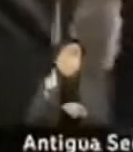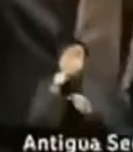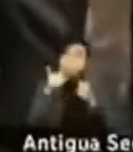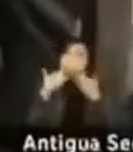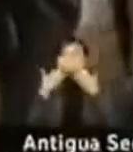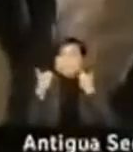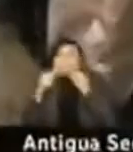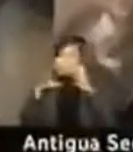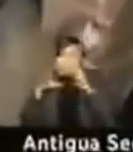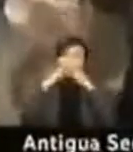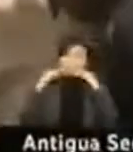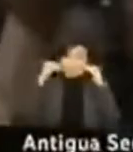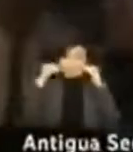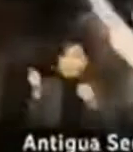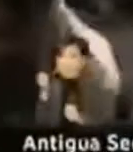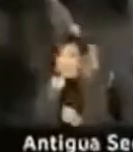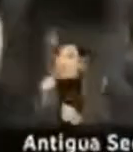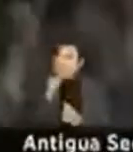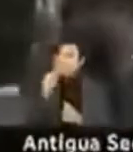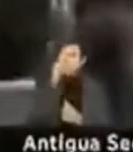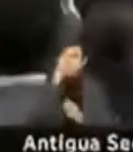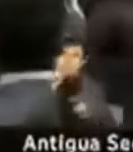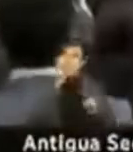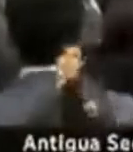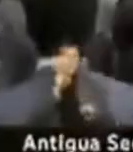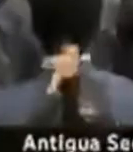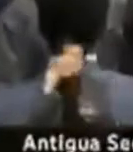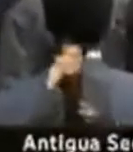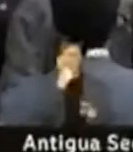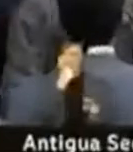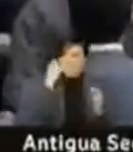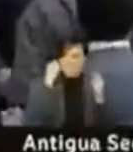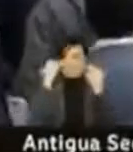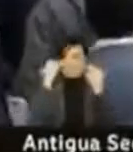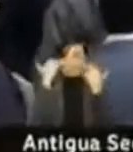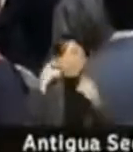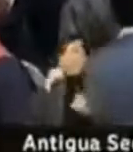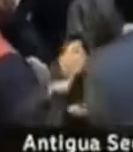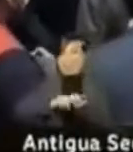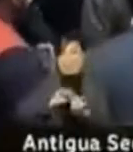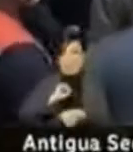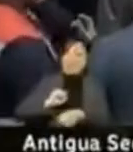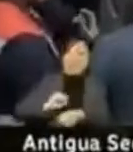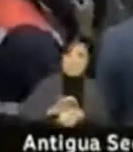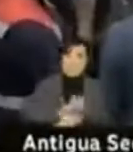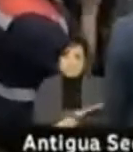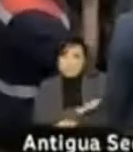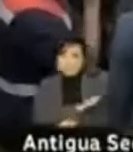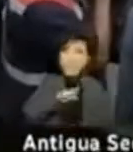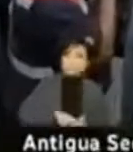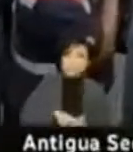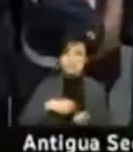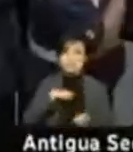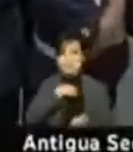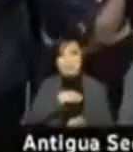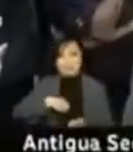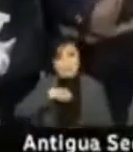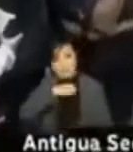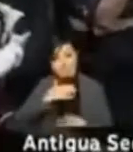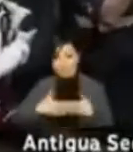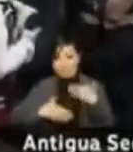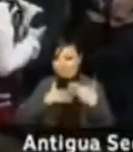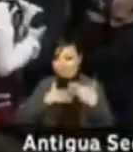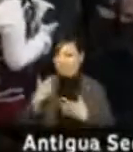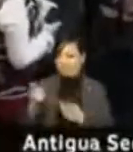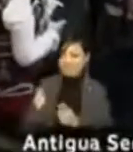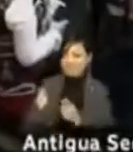que lo que yo creo que hace es tensar la cuerda y las relaciones de él con Morena, pero en esa misma entrevista él